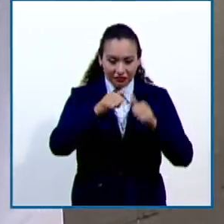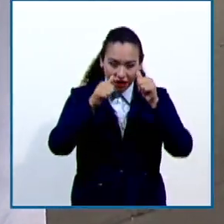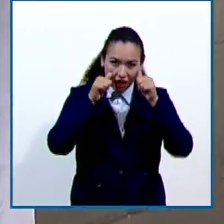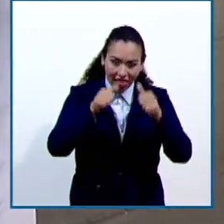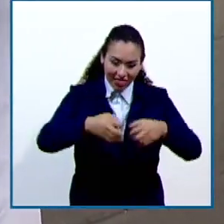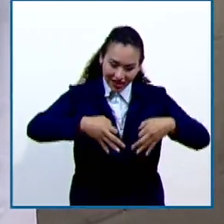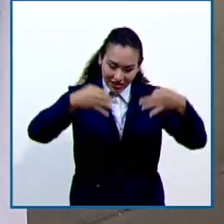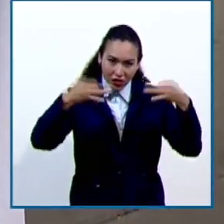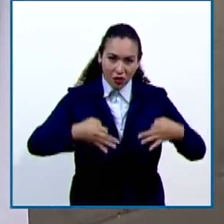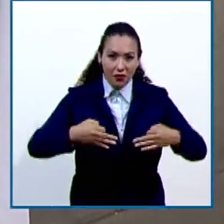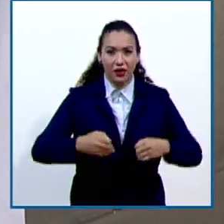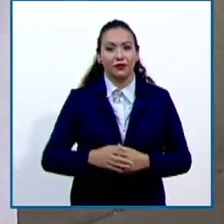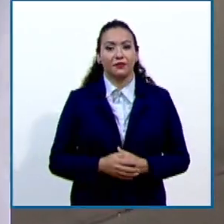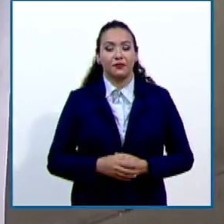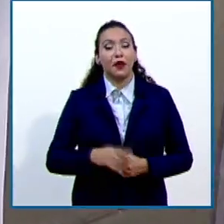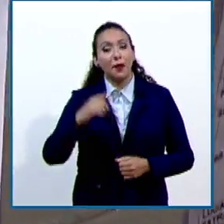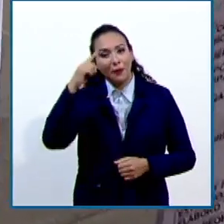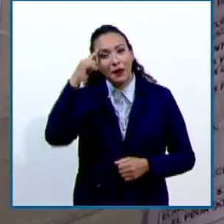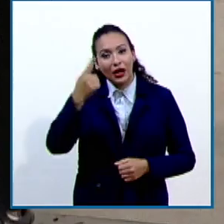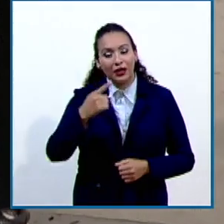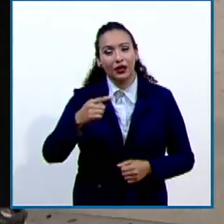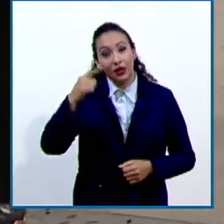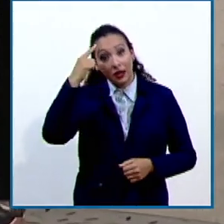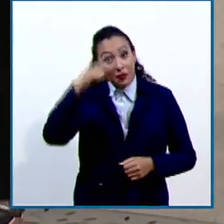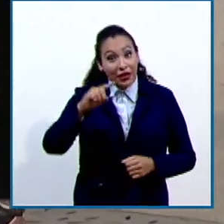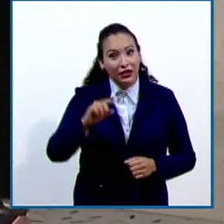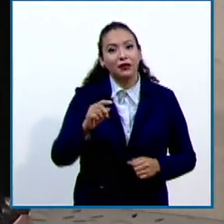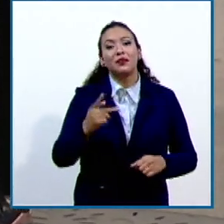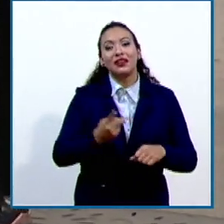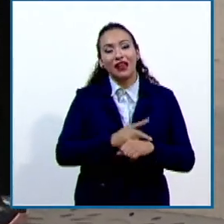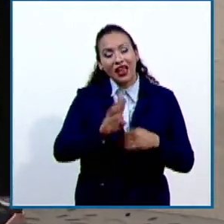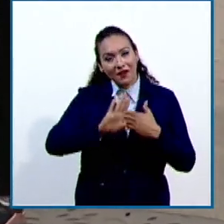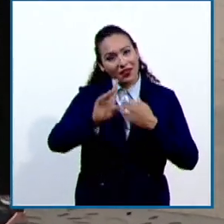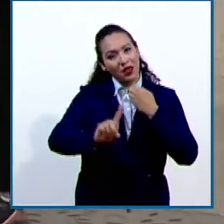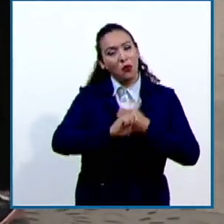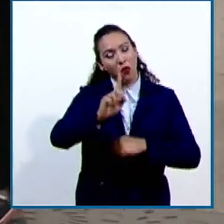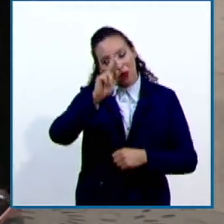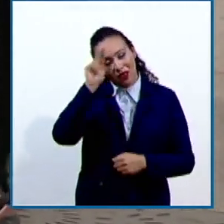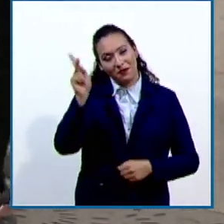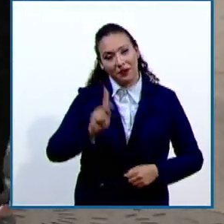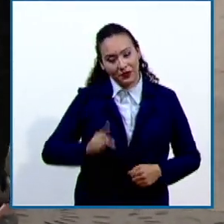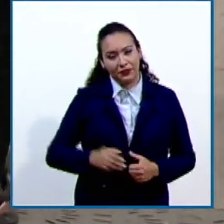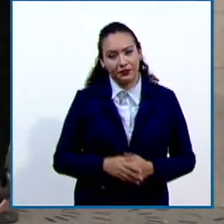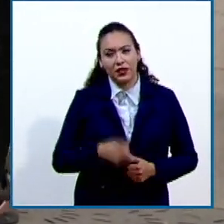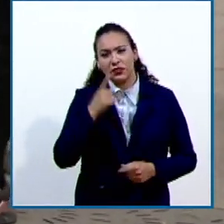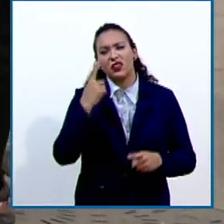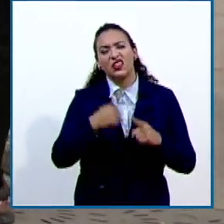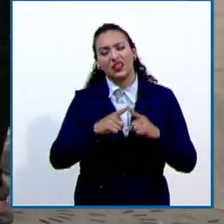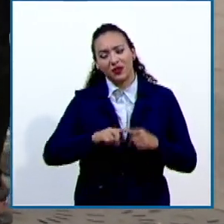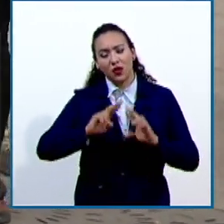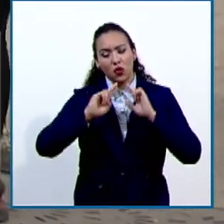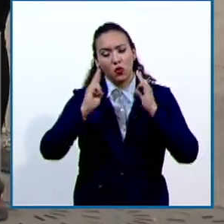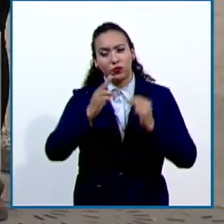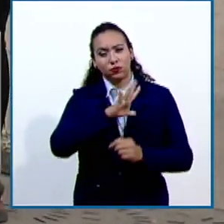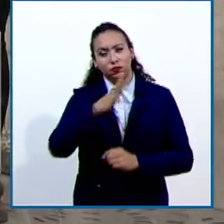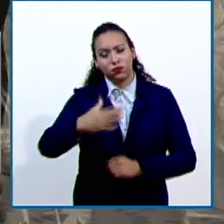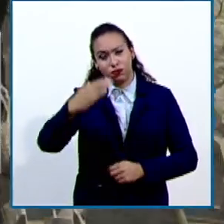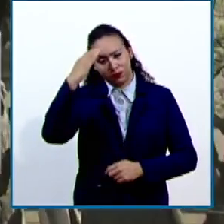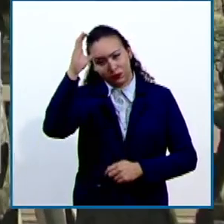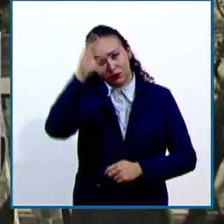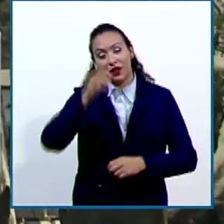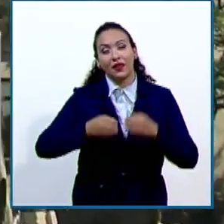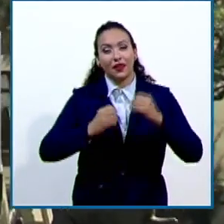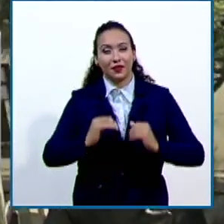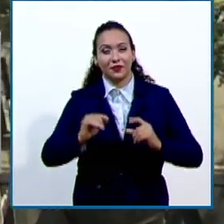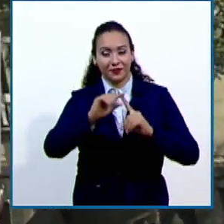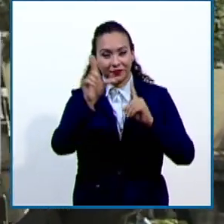con debida diligencia para evitar un daño irreparable, señaló la Unidad General de Conocimiento Científico y Derechos Humanos de la